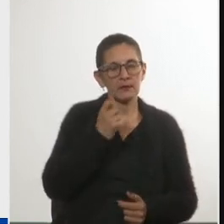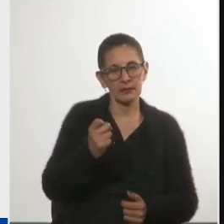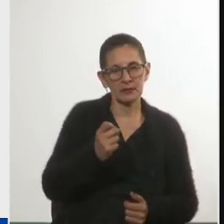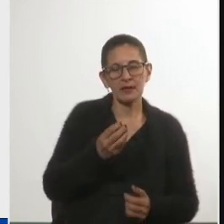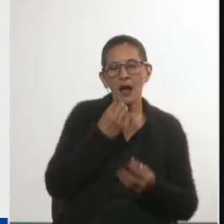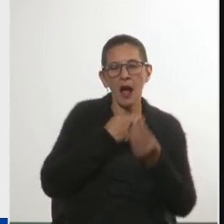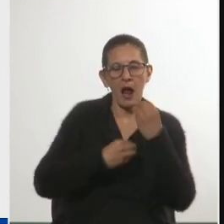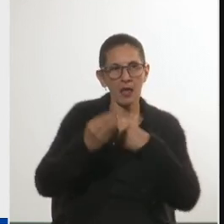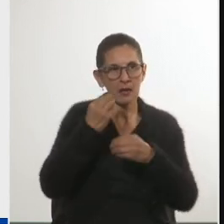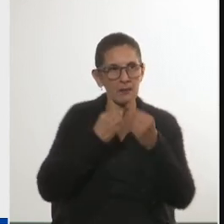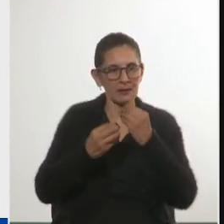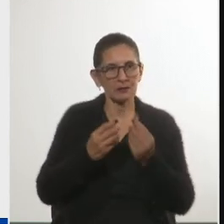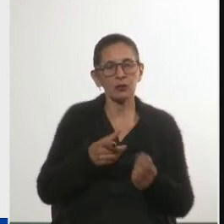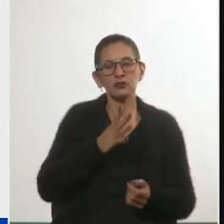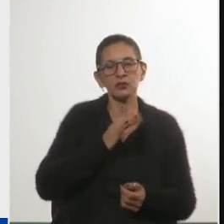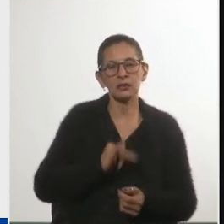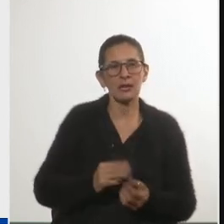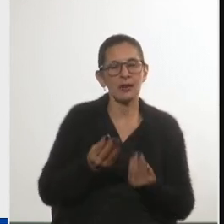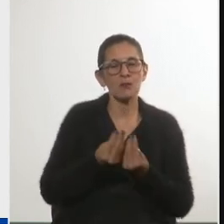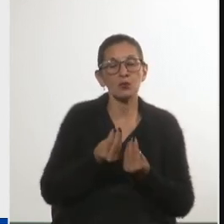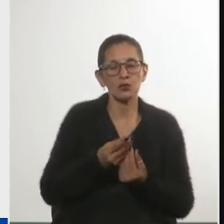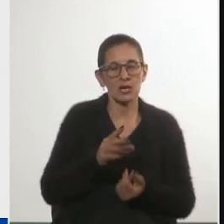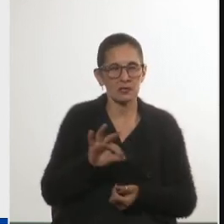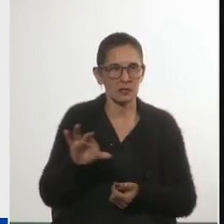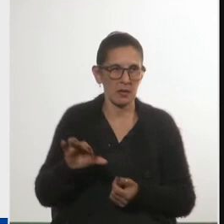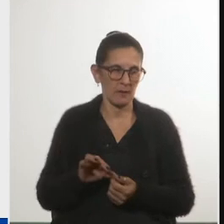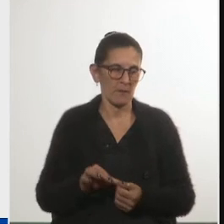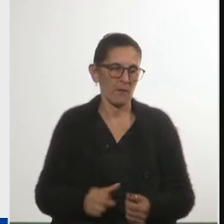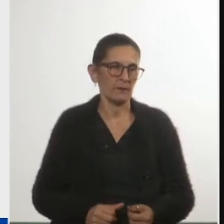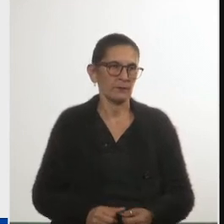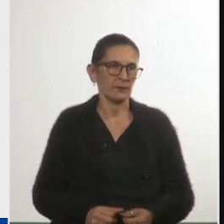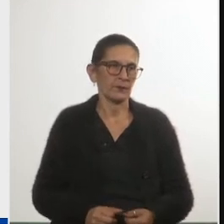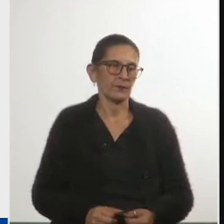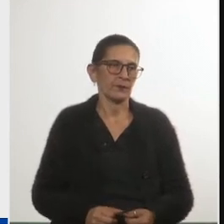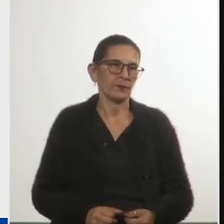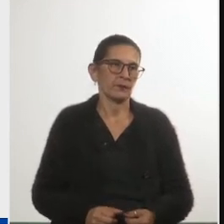de alimentos con alto contenido de sodio.